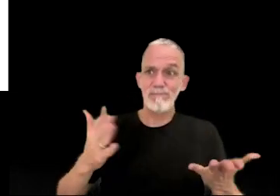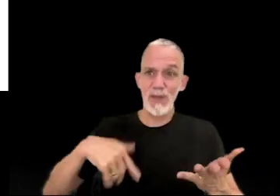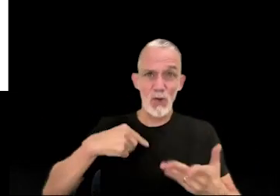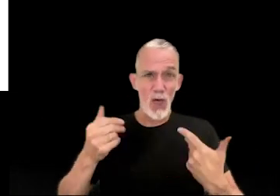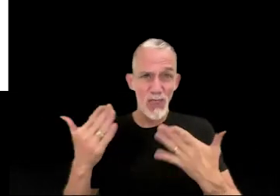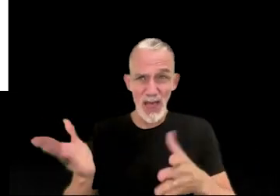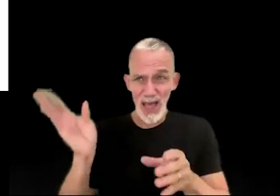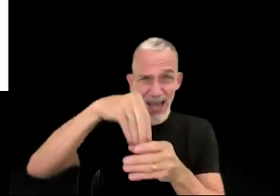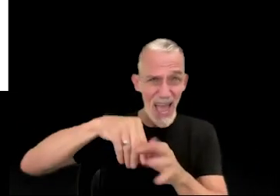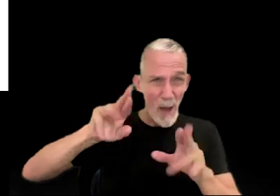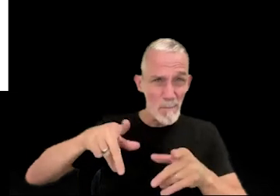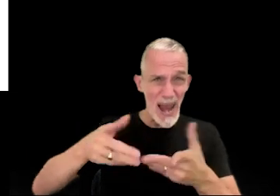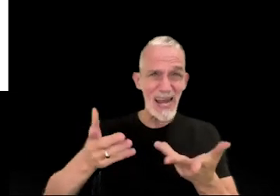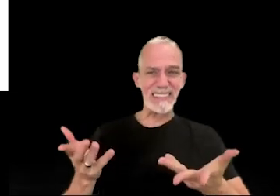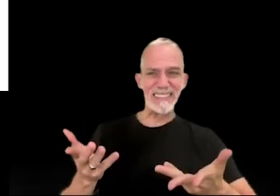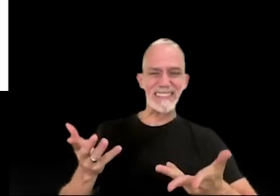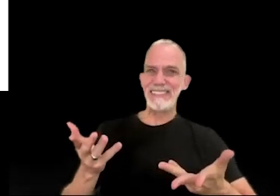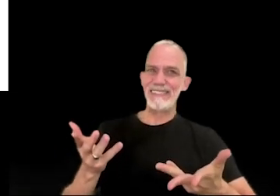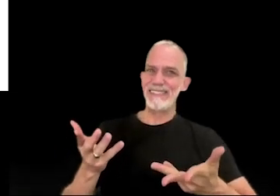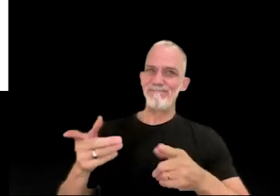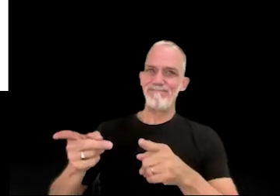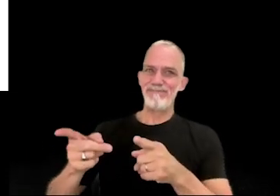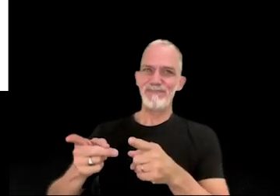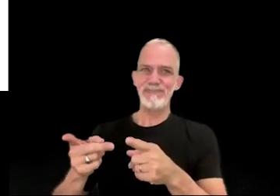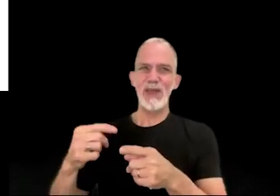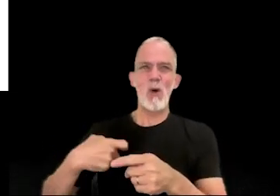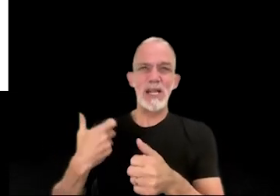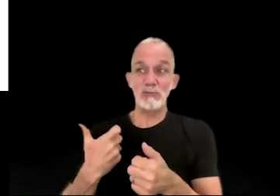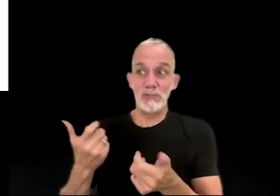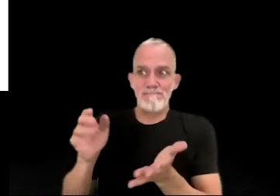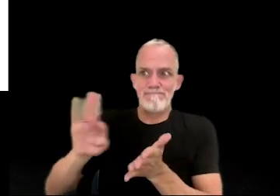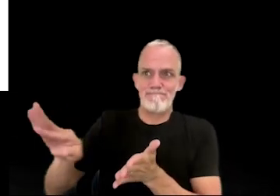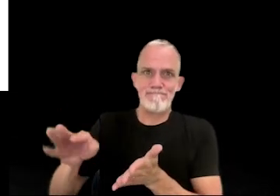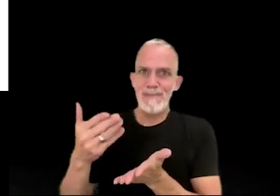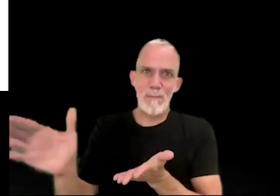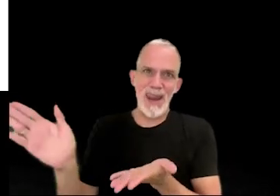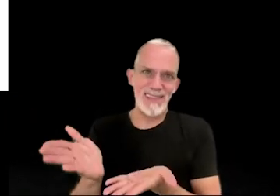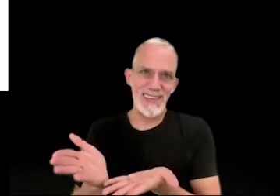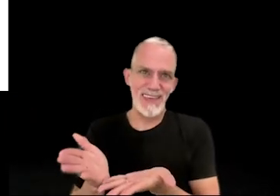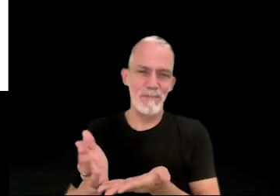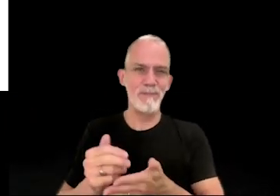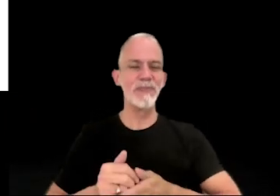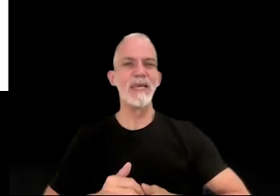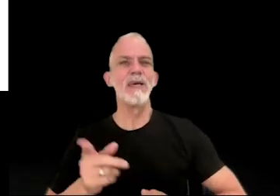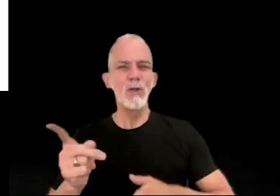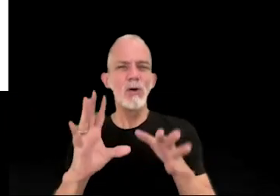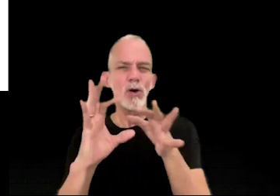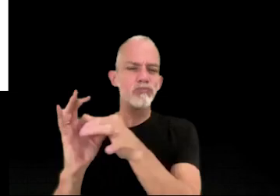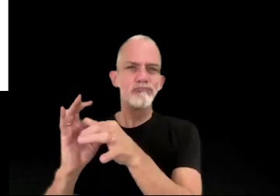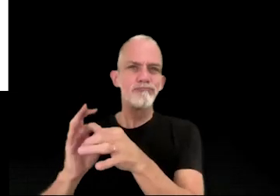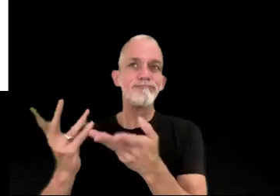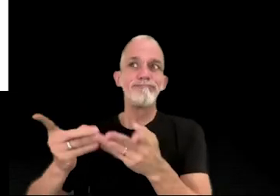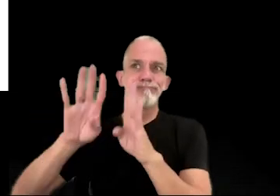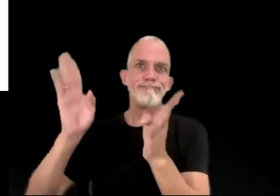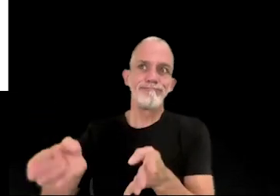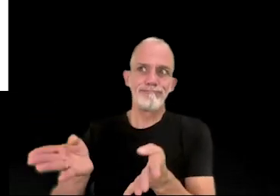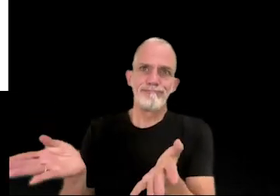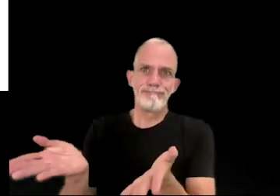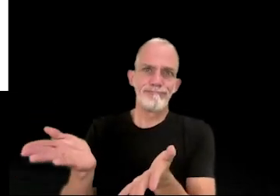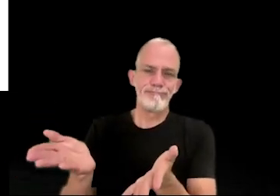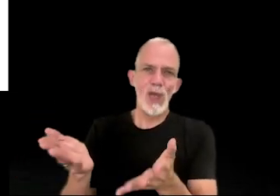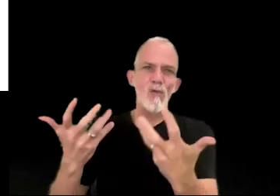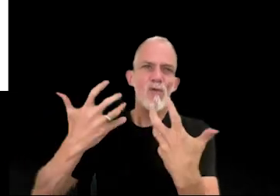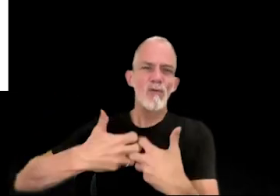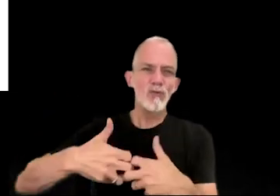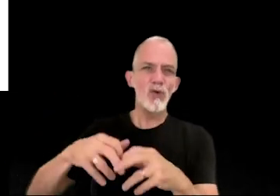plan, un régimen de especial de ingreso de estas obligaciones, ¿sí? Esto está vinculado con algunas funciones propias